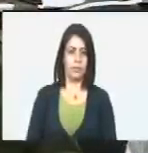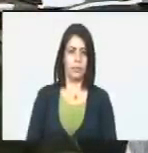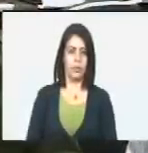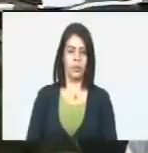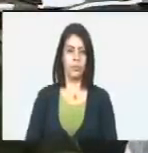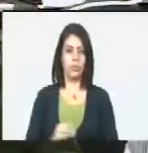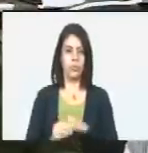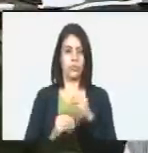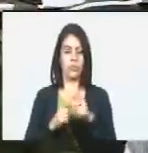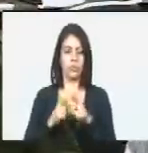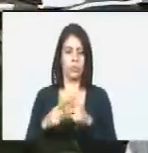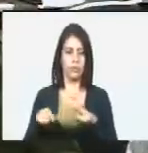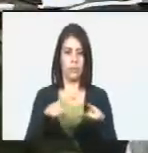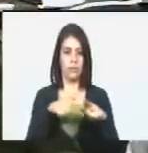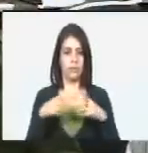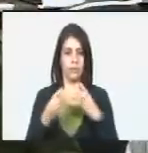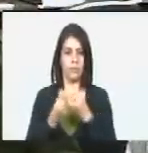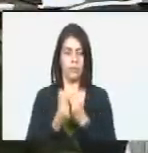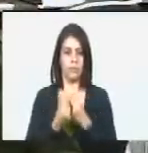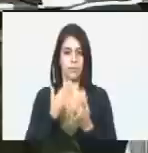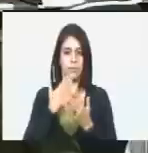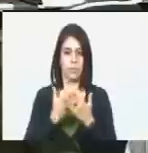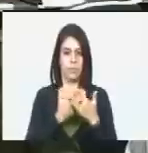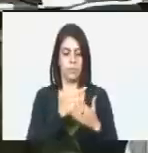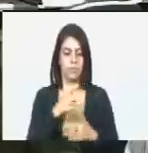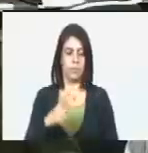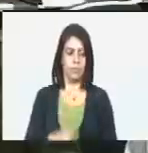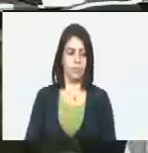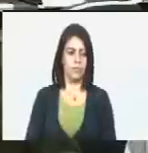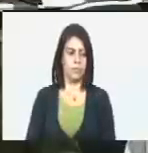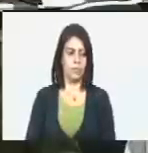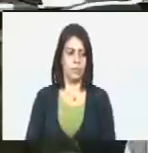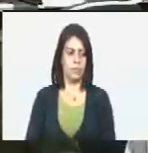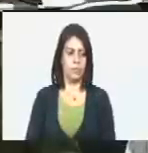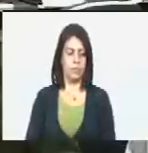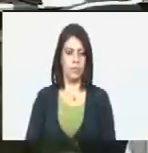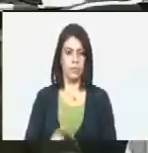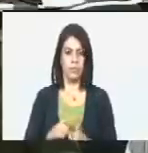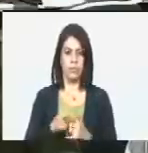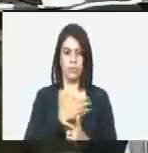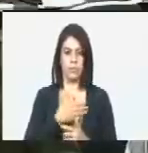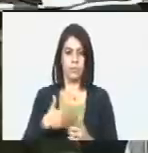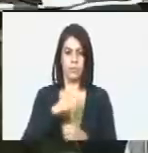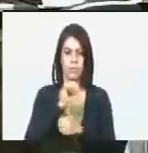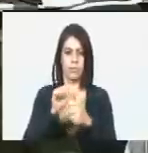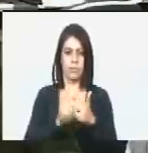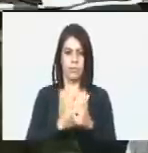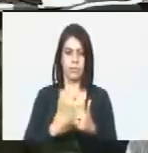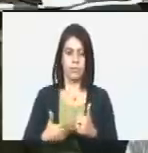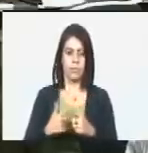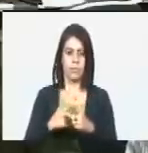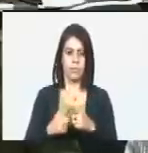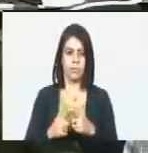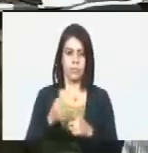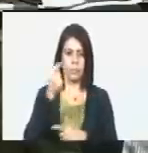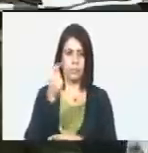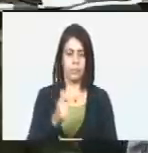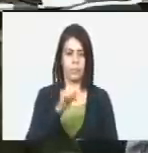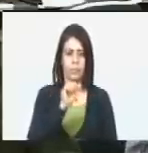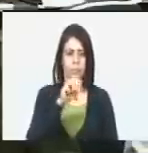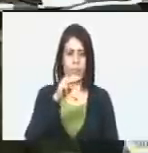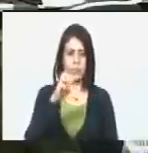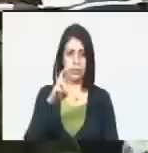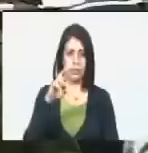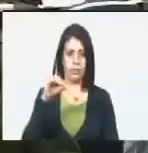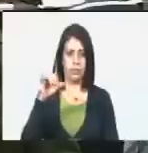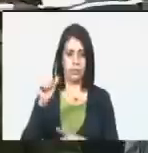República Bolivariana de Venezuela, diputado Pedro Infante, primer vicepresidente, diputada América Pérez, la mujer en la